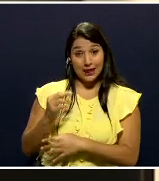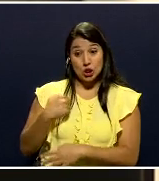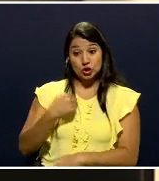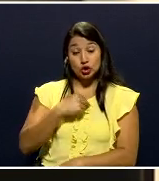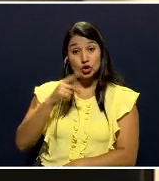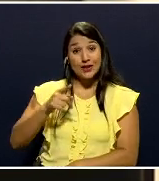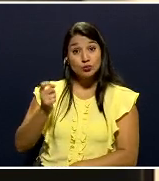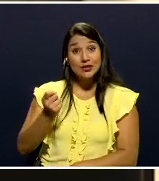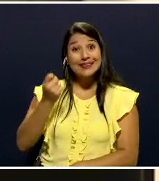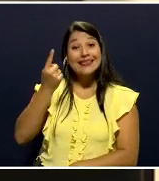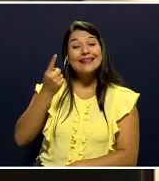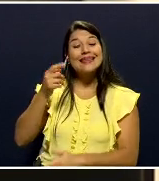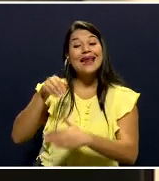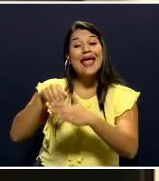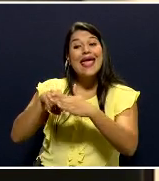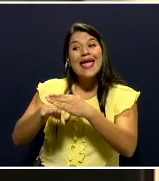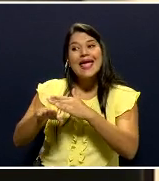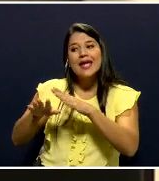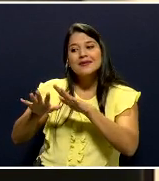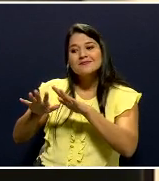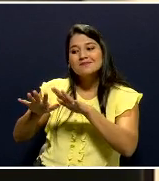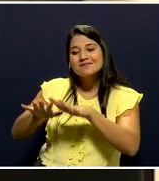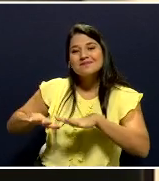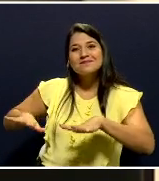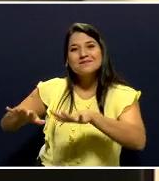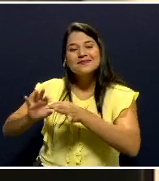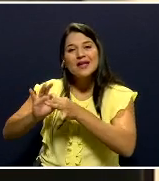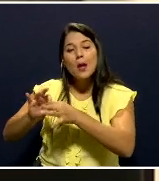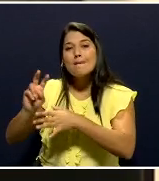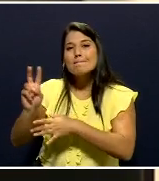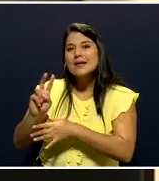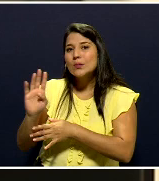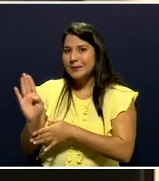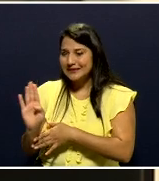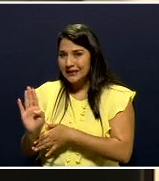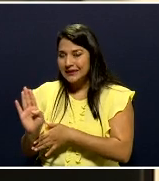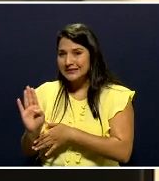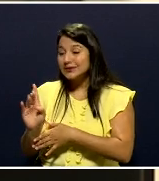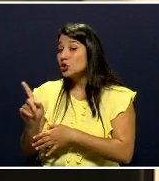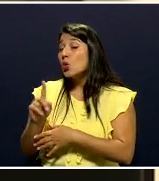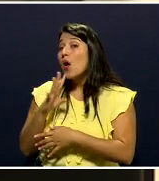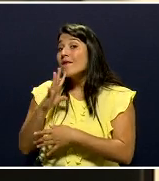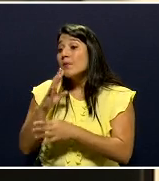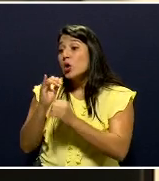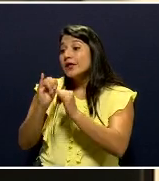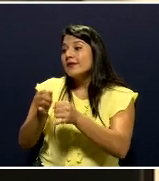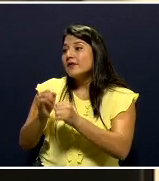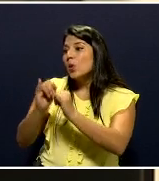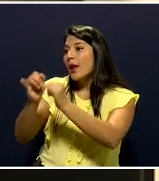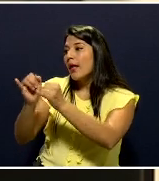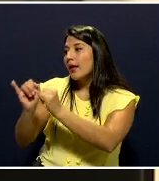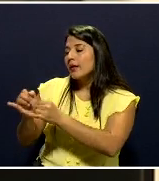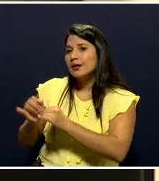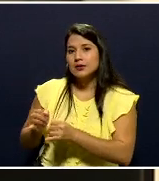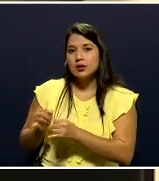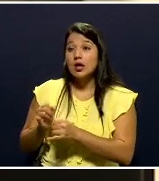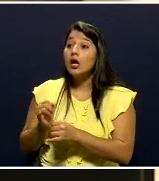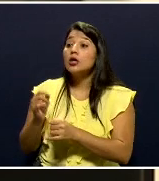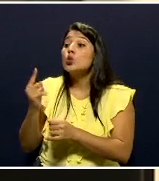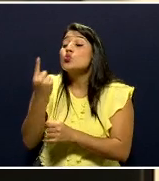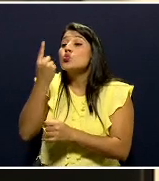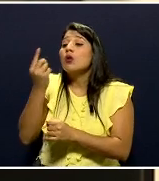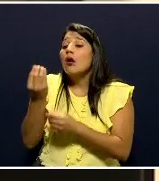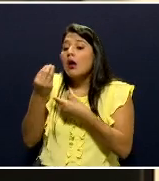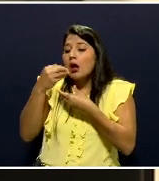mundo microbiano no estamos hablando de virus o de bacterias individuales, sino que estamos hablando de millones de virus y de bacterias que